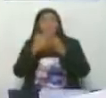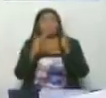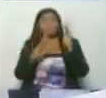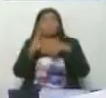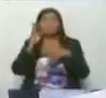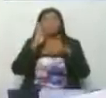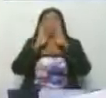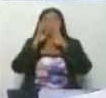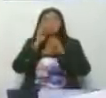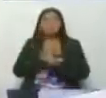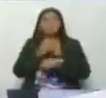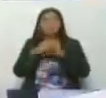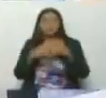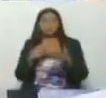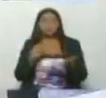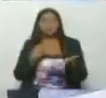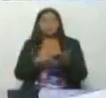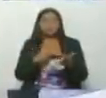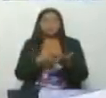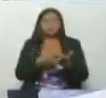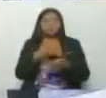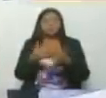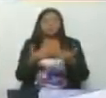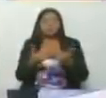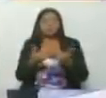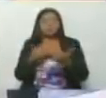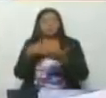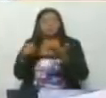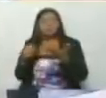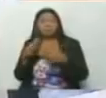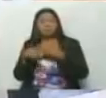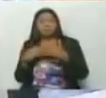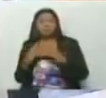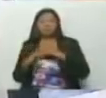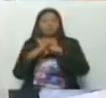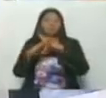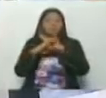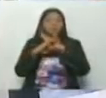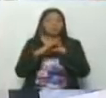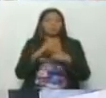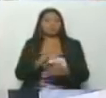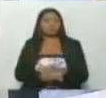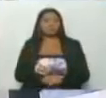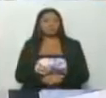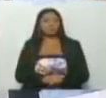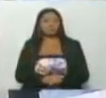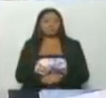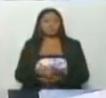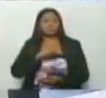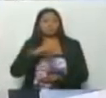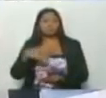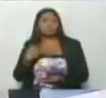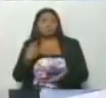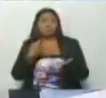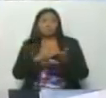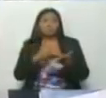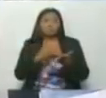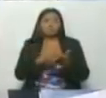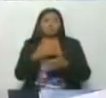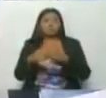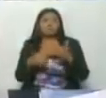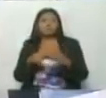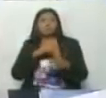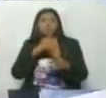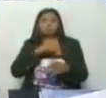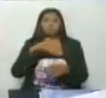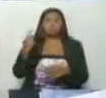confianza en los inversionistas para atraer sus recursos aún con el bloqueo y poder invertirlo en ese sentido nosotros tenemos una ley